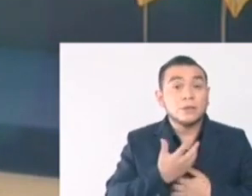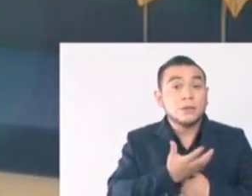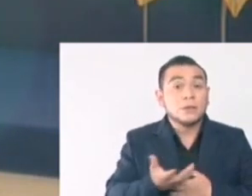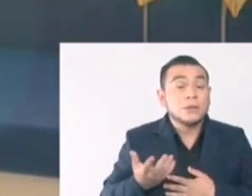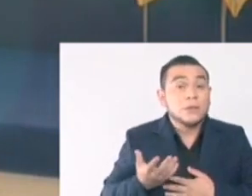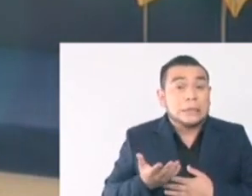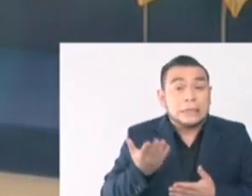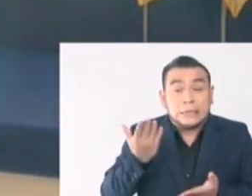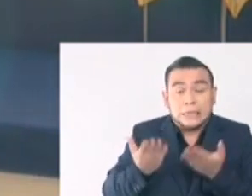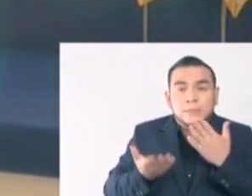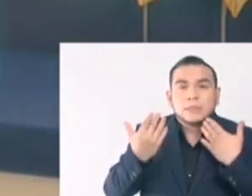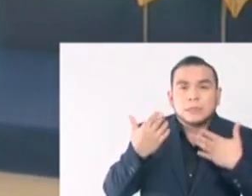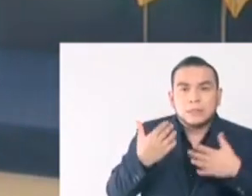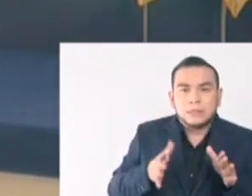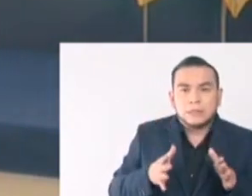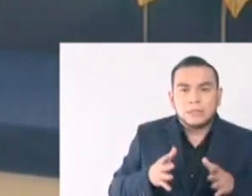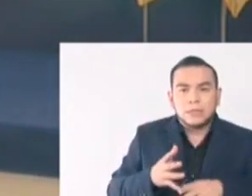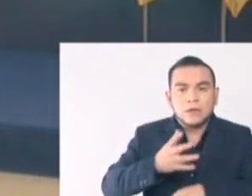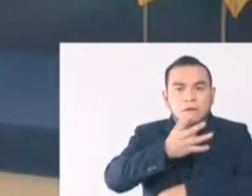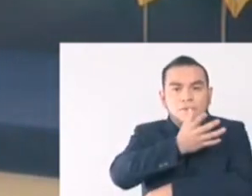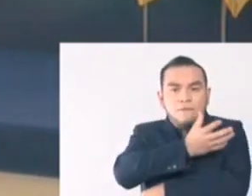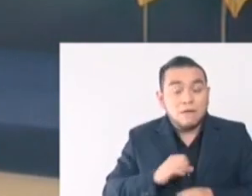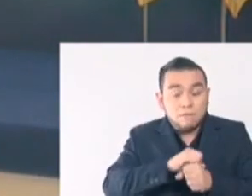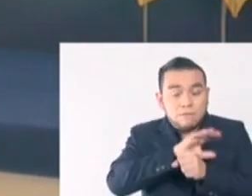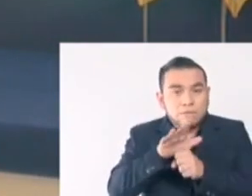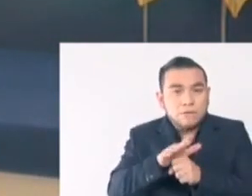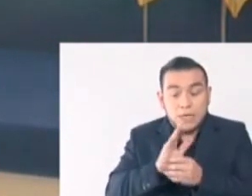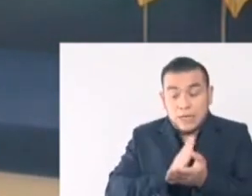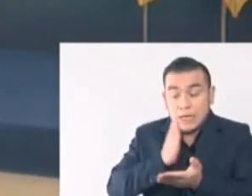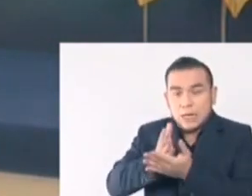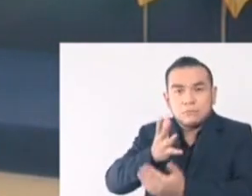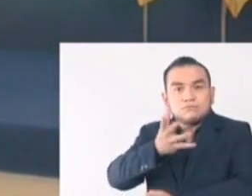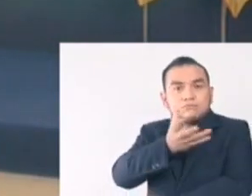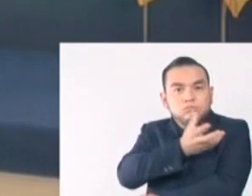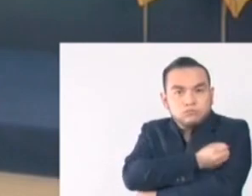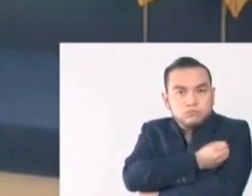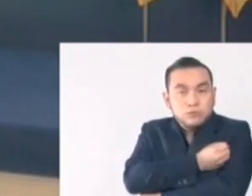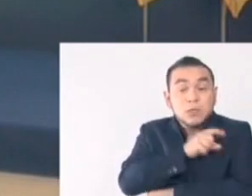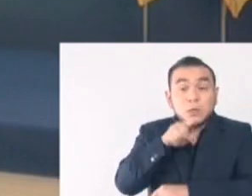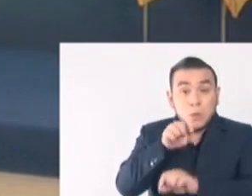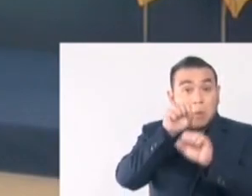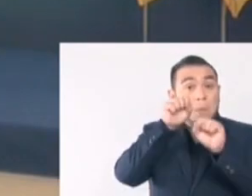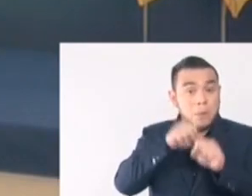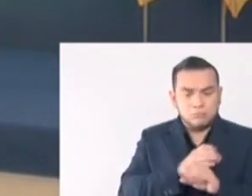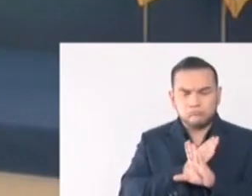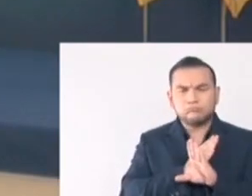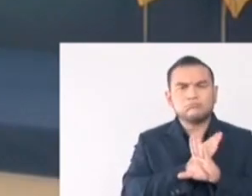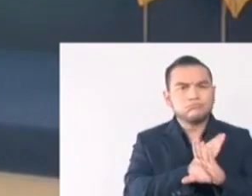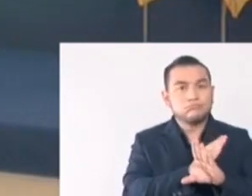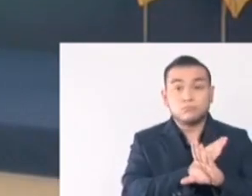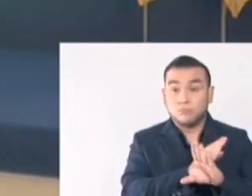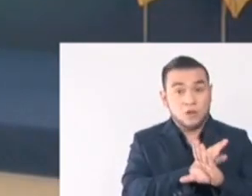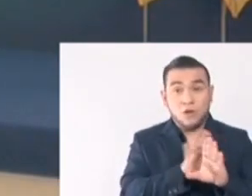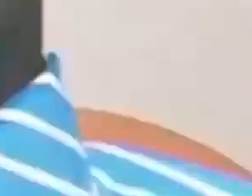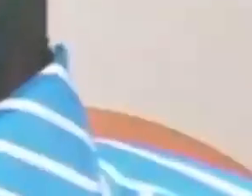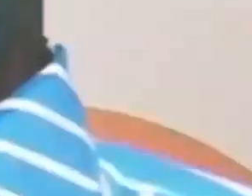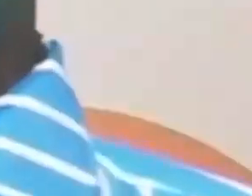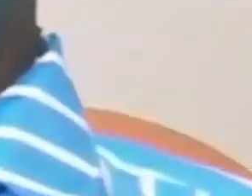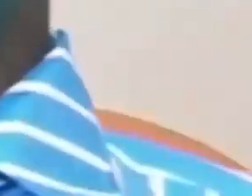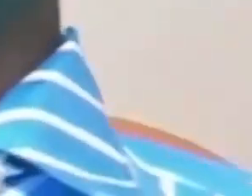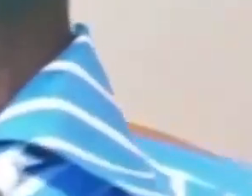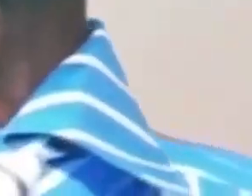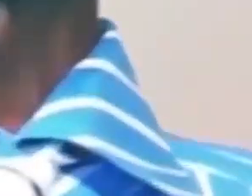incluso para alguien que se haya puesto la vacuna estando infectado. También evita que él o ella esparza el virus.